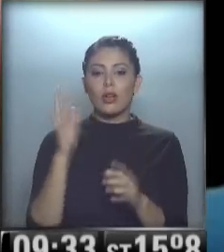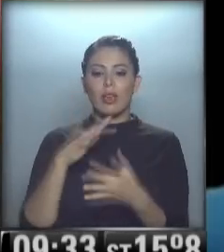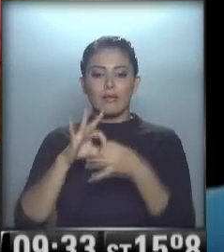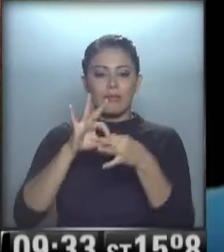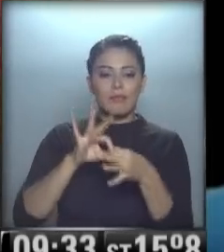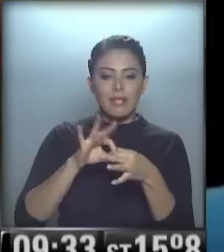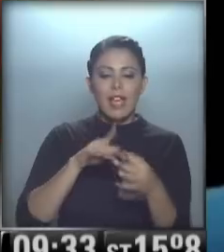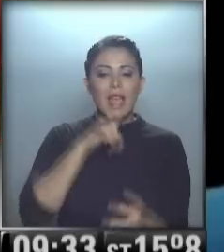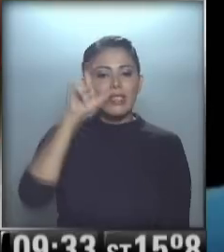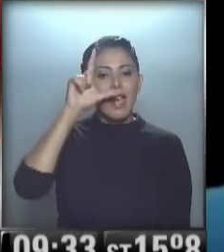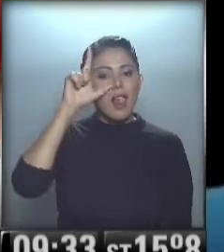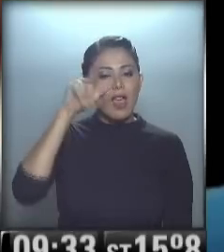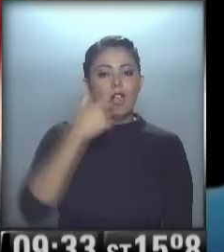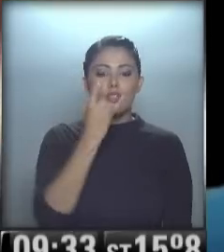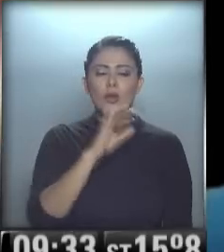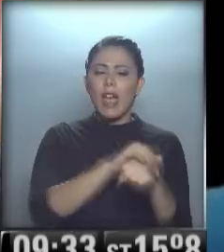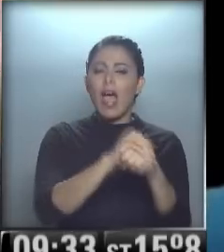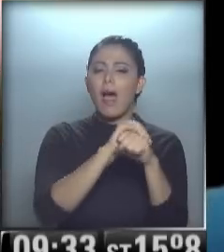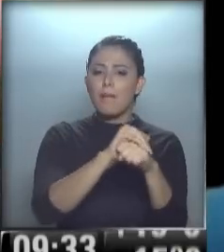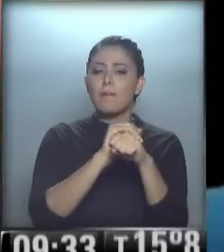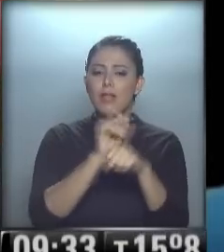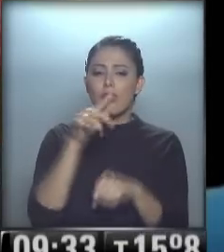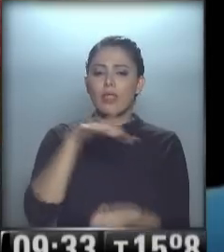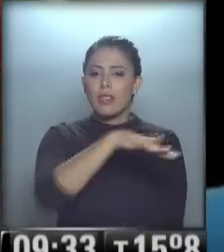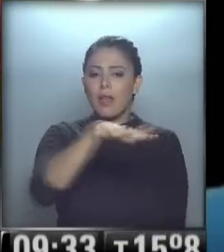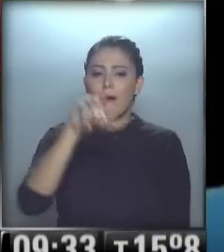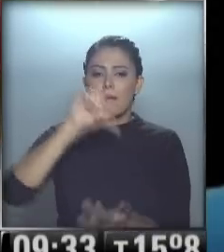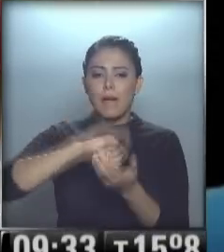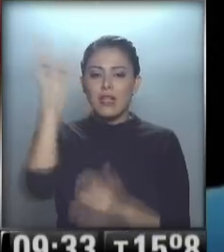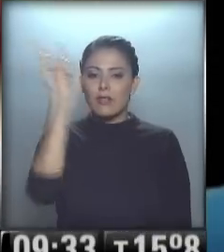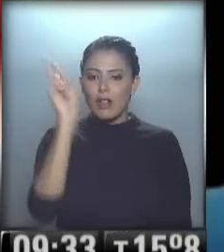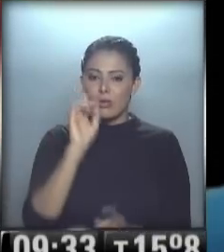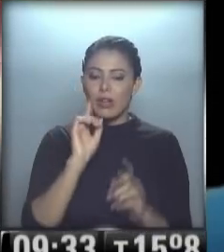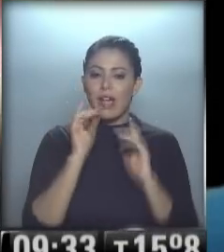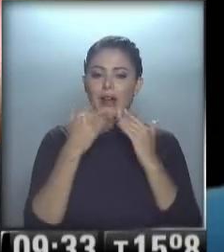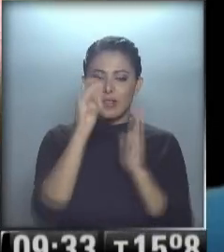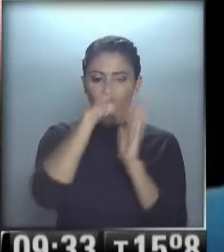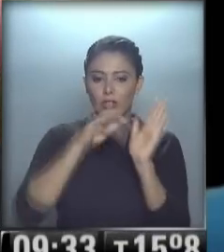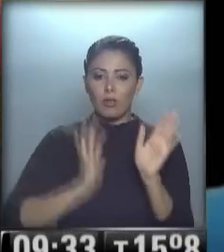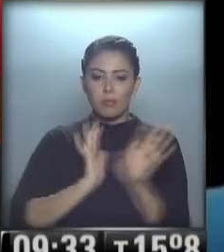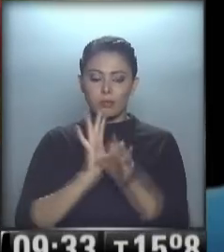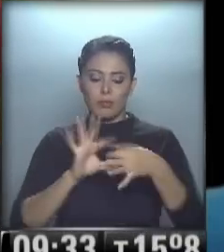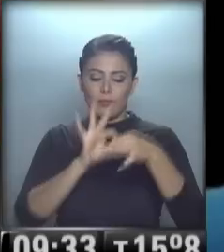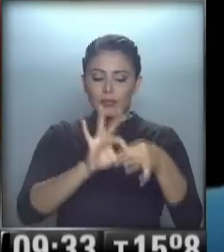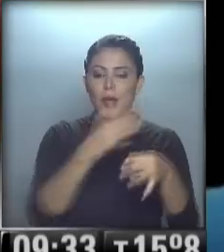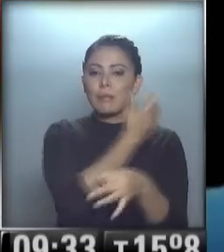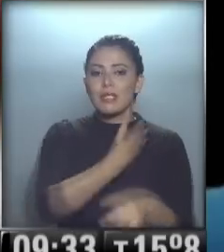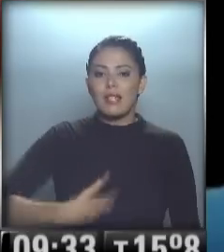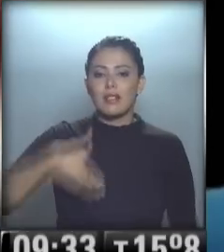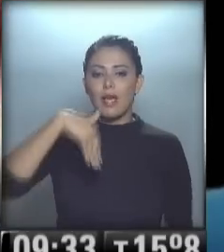Telesur, que me liga a mis amigos venezolanos, que me liga al presidente